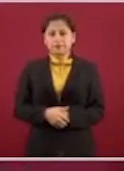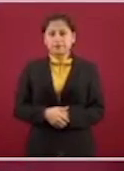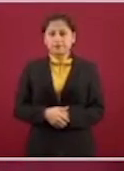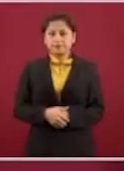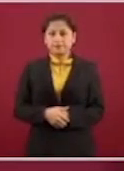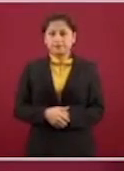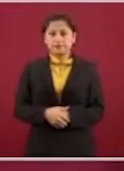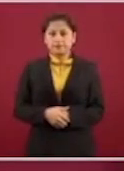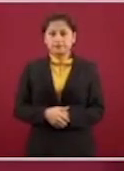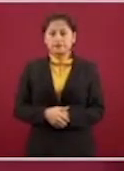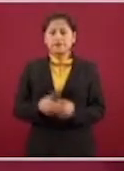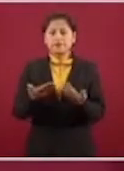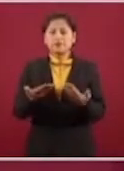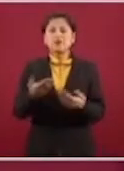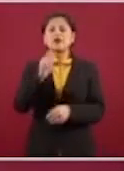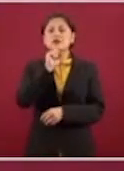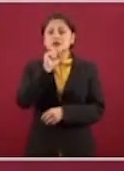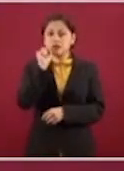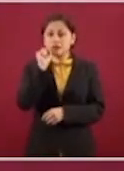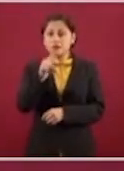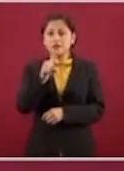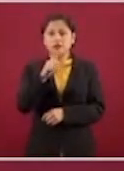Y que nos cuidemos.